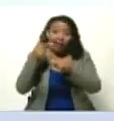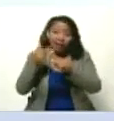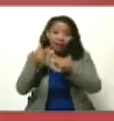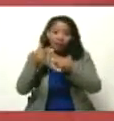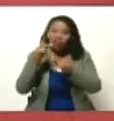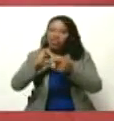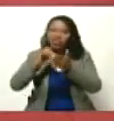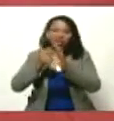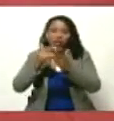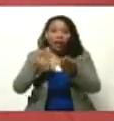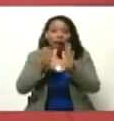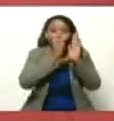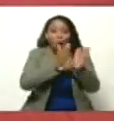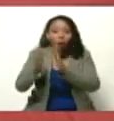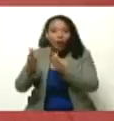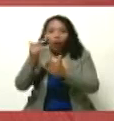Z?